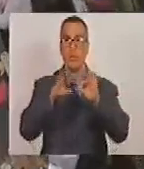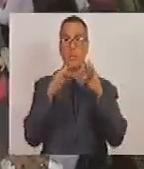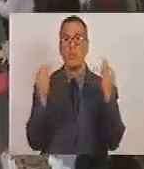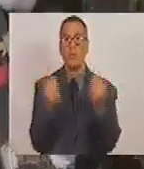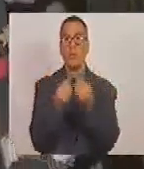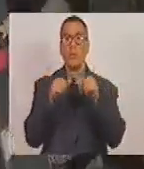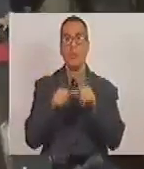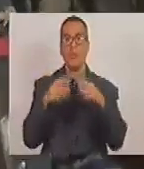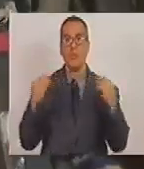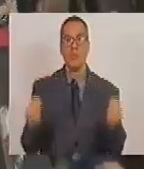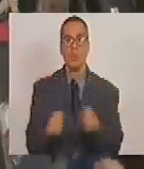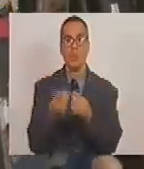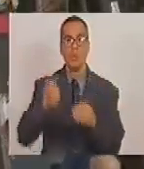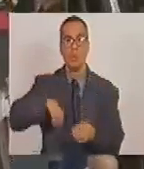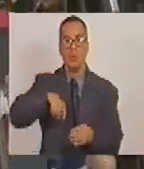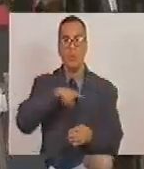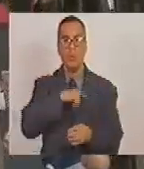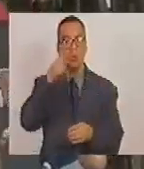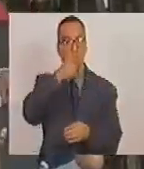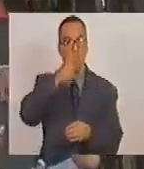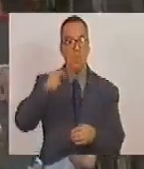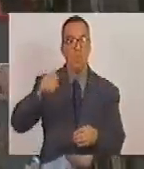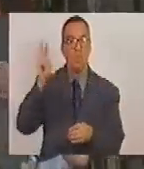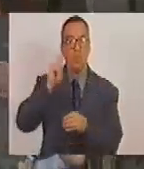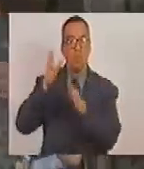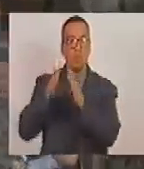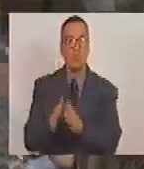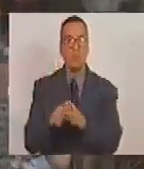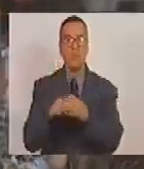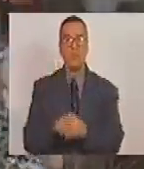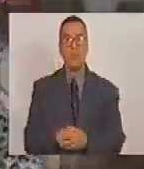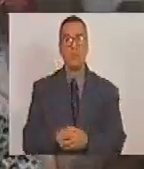aquí con nosotros y con el pueblo venezolano.